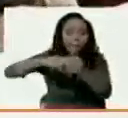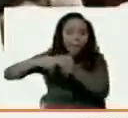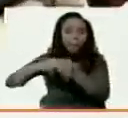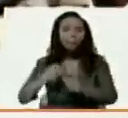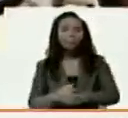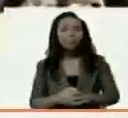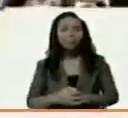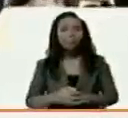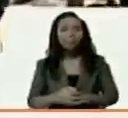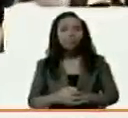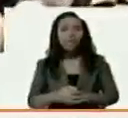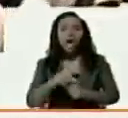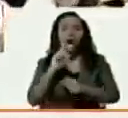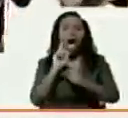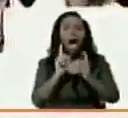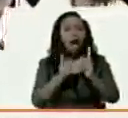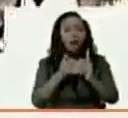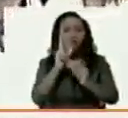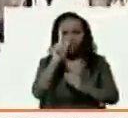Escribía alguien por ahí de esos